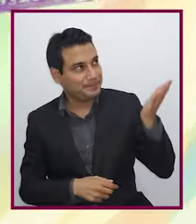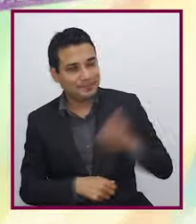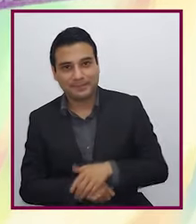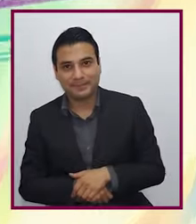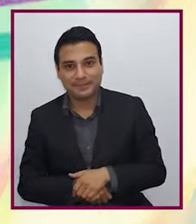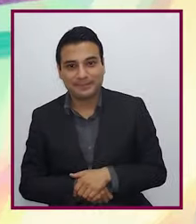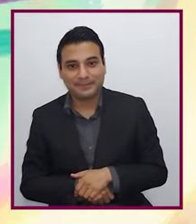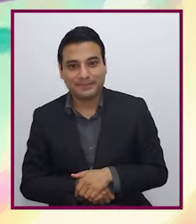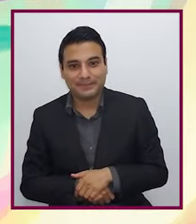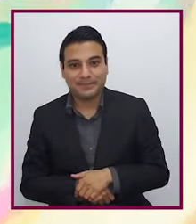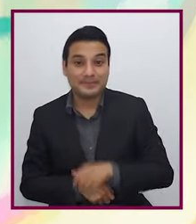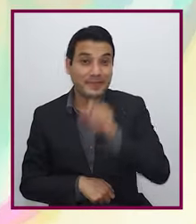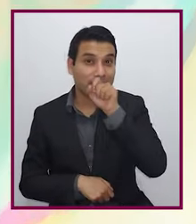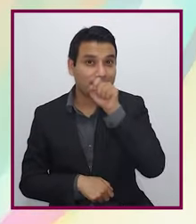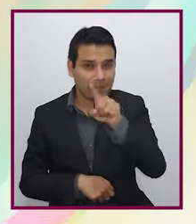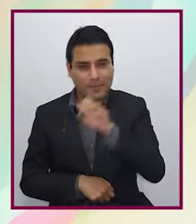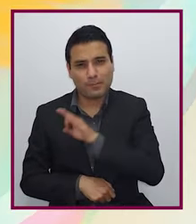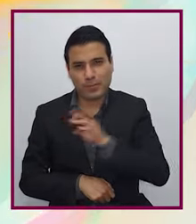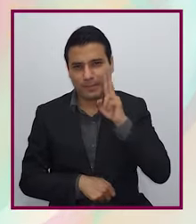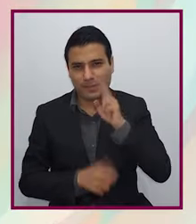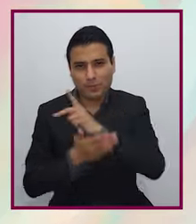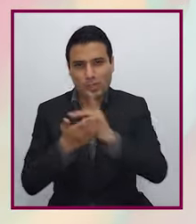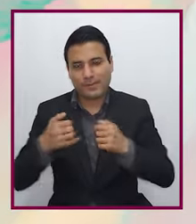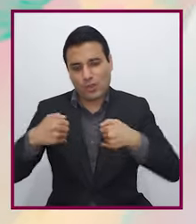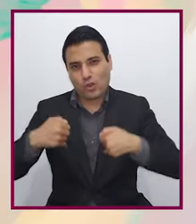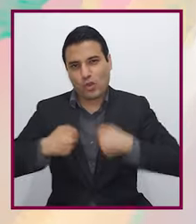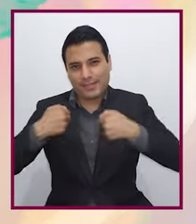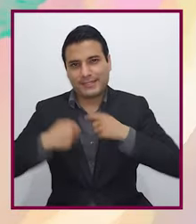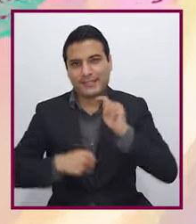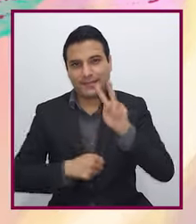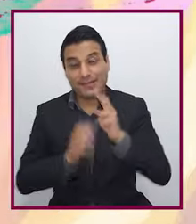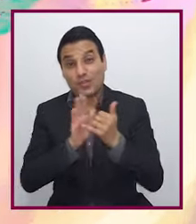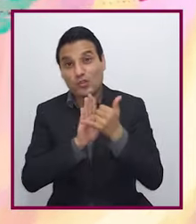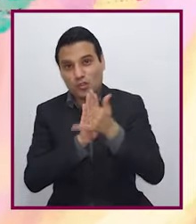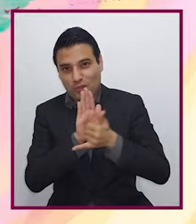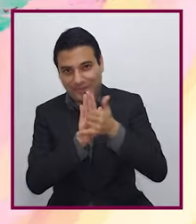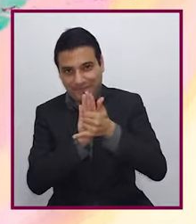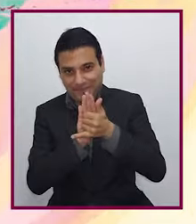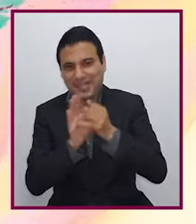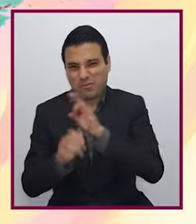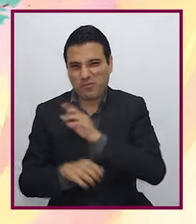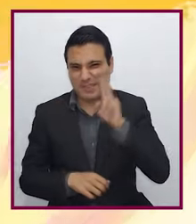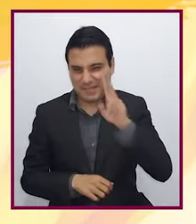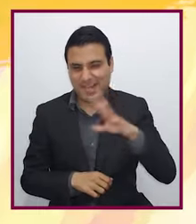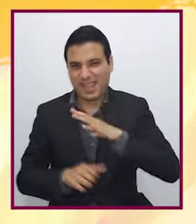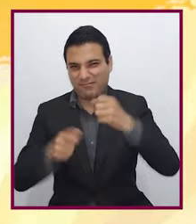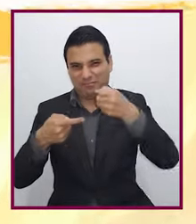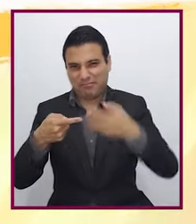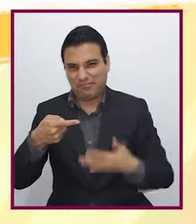aparecen en pantalla. También pueden volver a ver los programas de Jóvenes en TV en